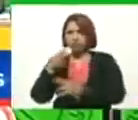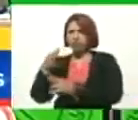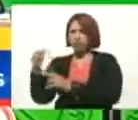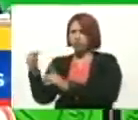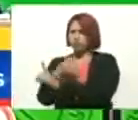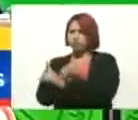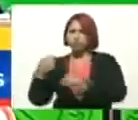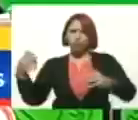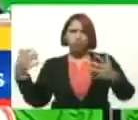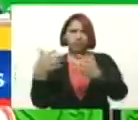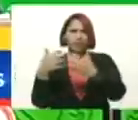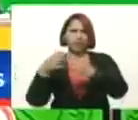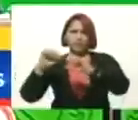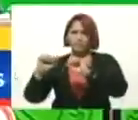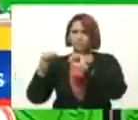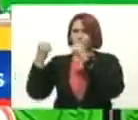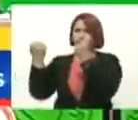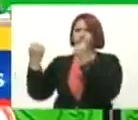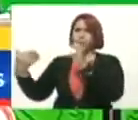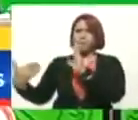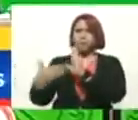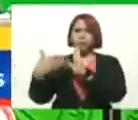guerra, por las sanciones.